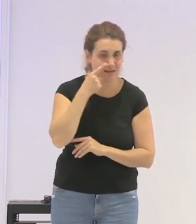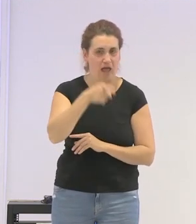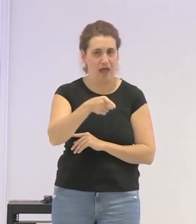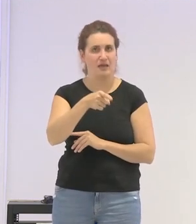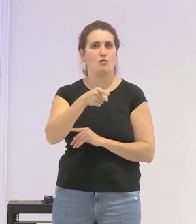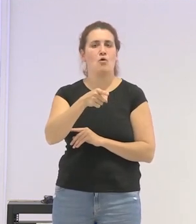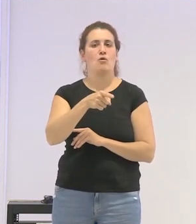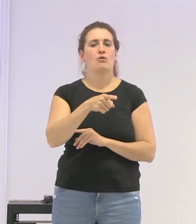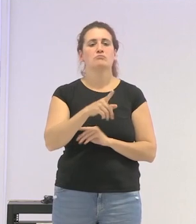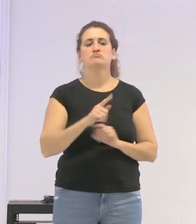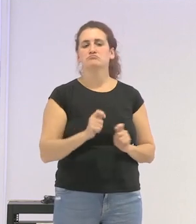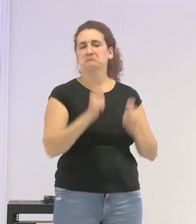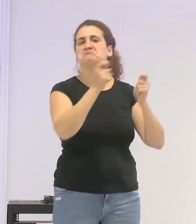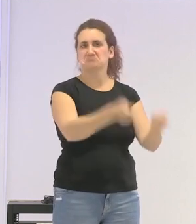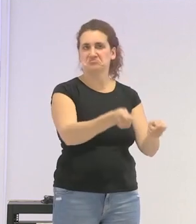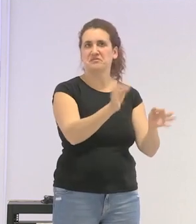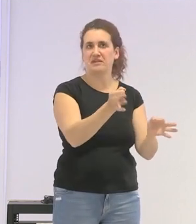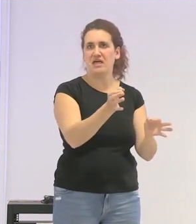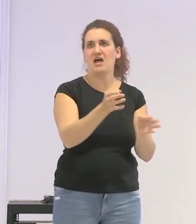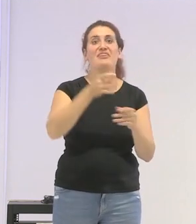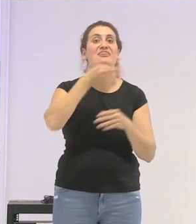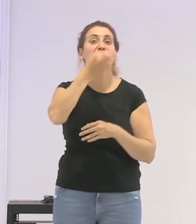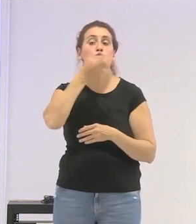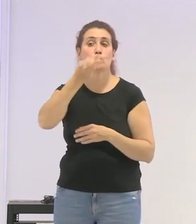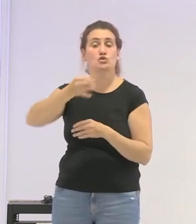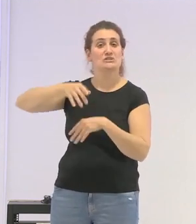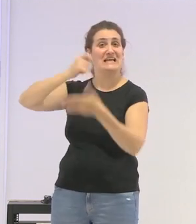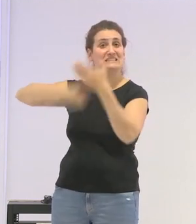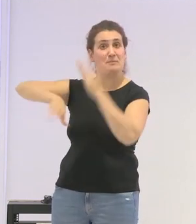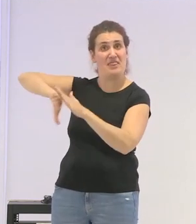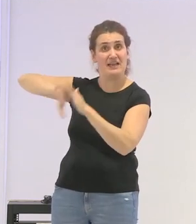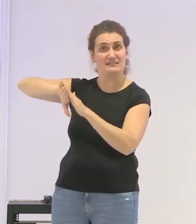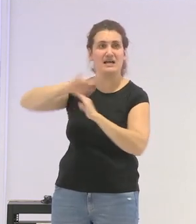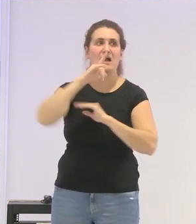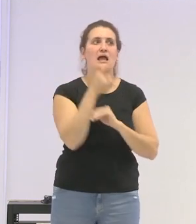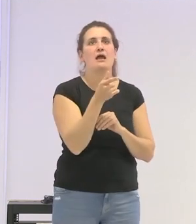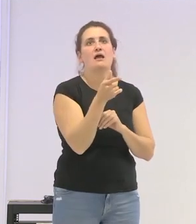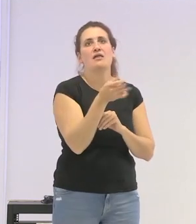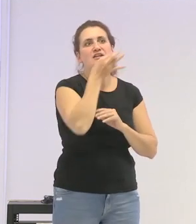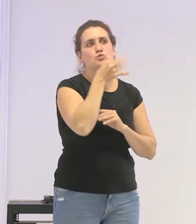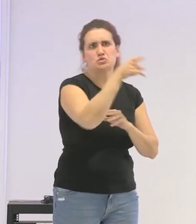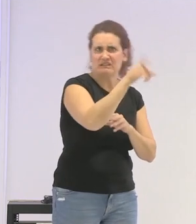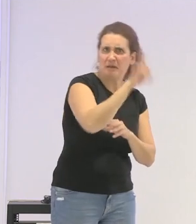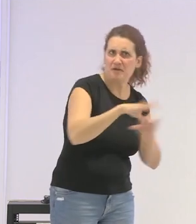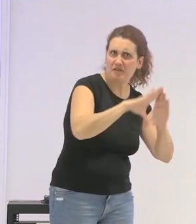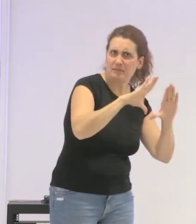legitimando discursos de las extremas derechas con posiciones que supuestamente vienen del feminismo, que